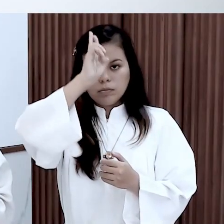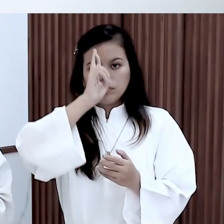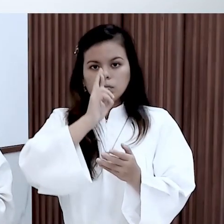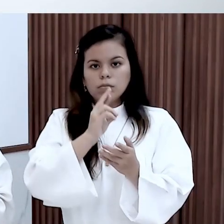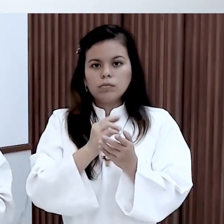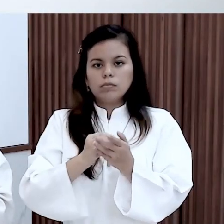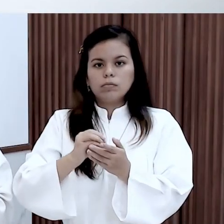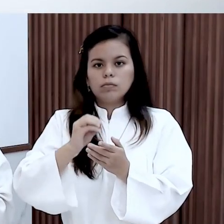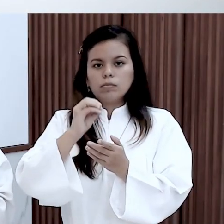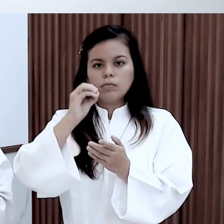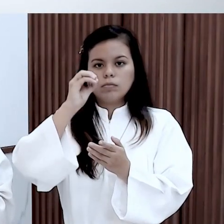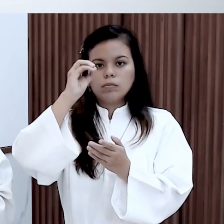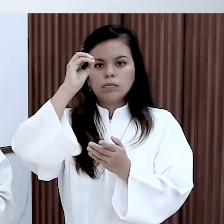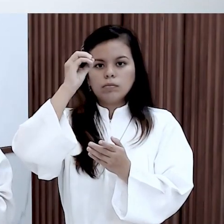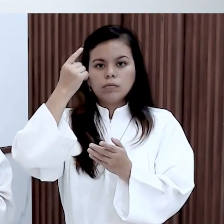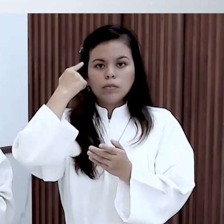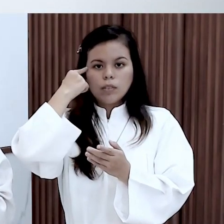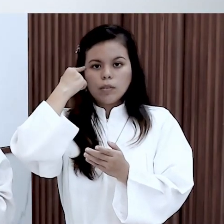estoy, Señor,